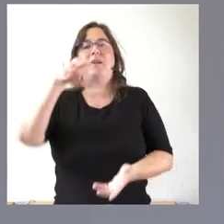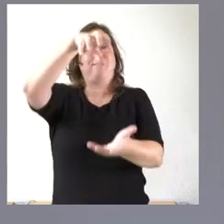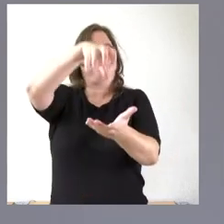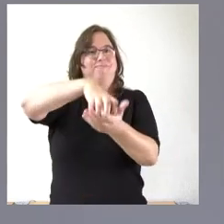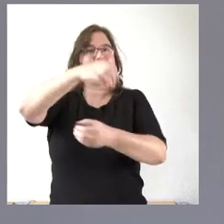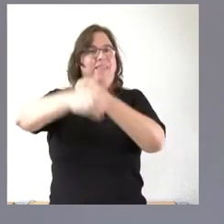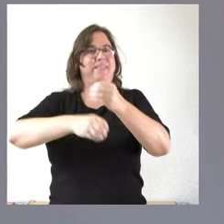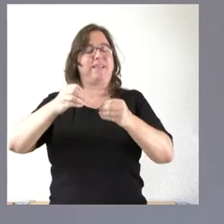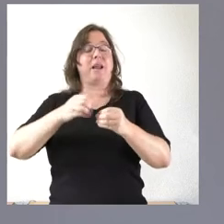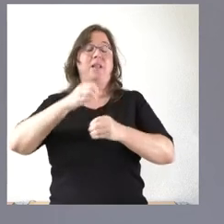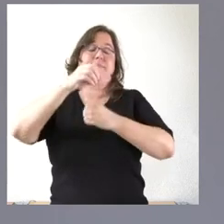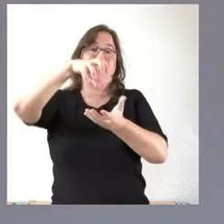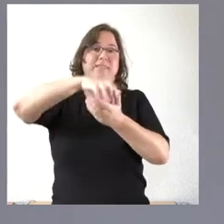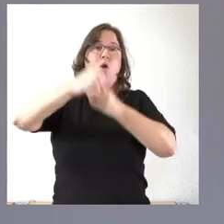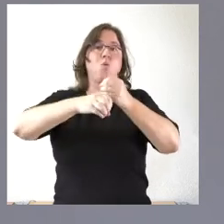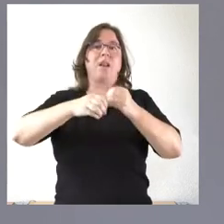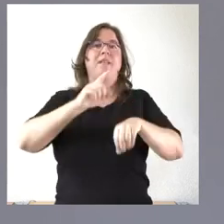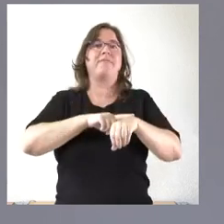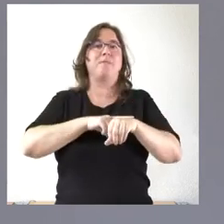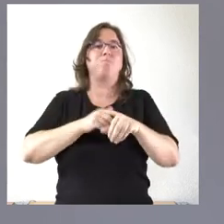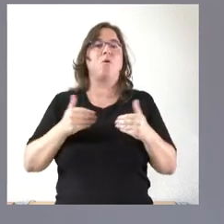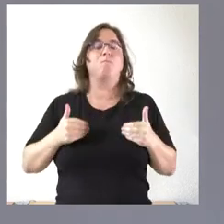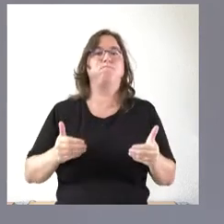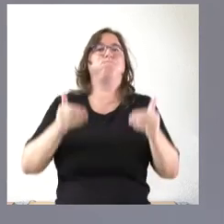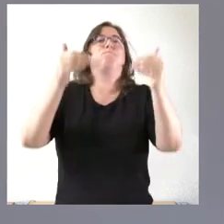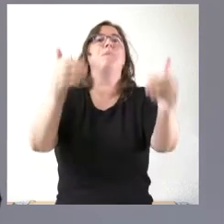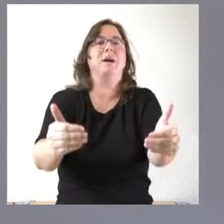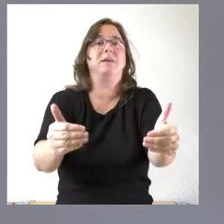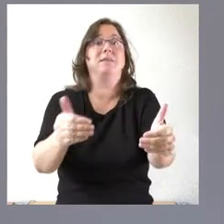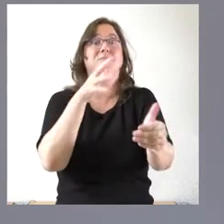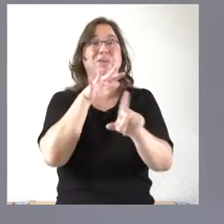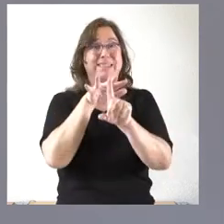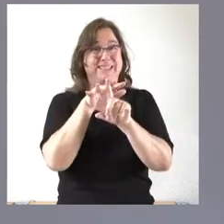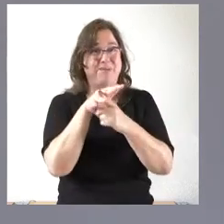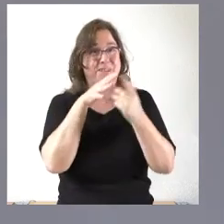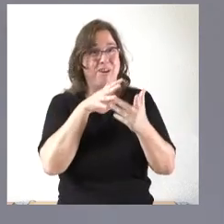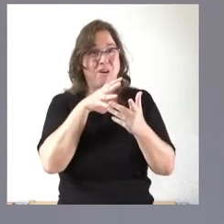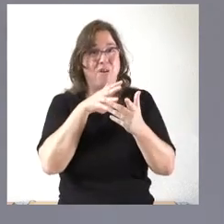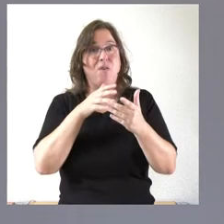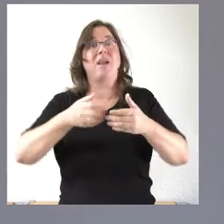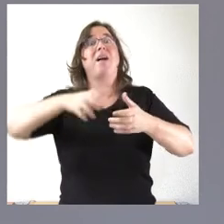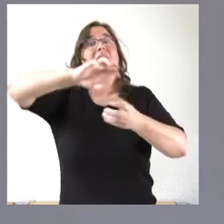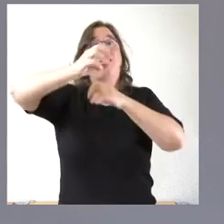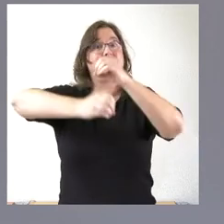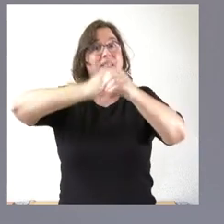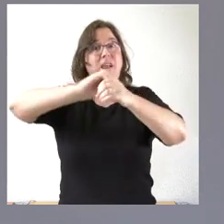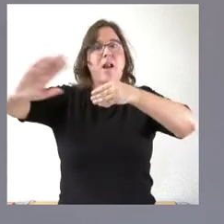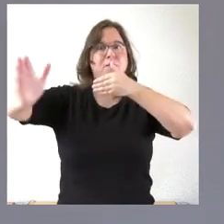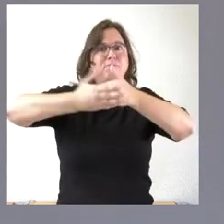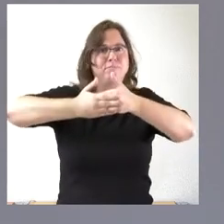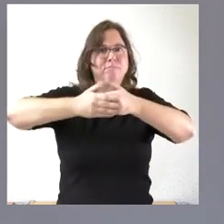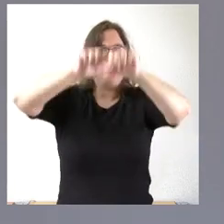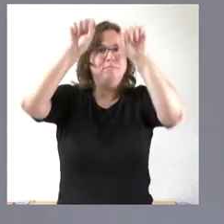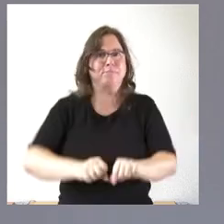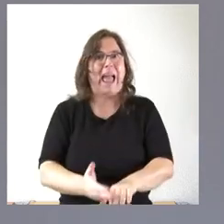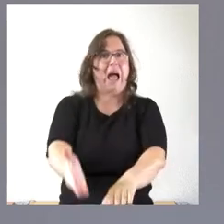las centrales nucleares, porque, lógicamente, en un contexto como el que vivimos, que se anticipe el cierre de las centrales nucleares en España, las que están funcionando, las que vienen promoviendo